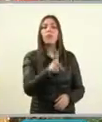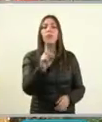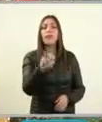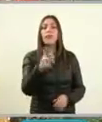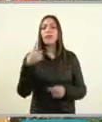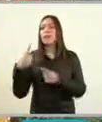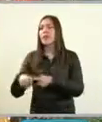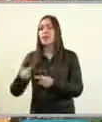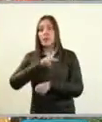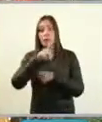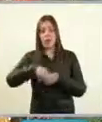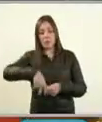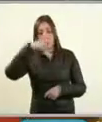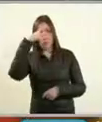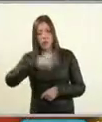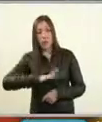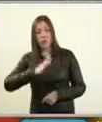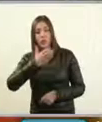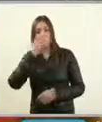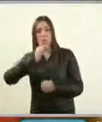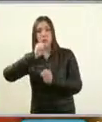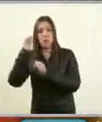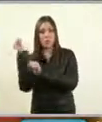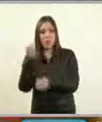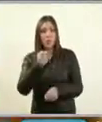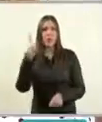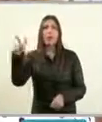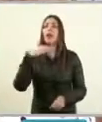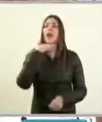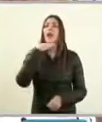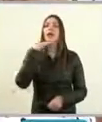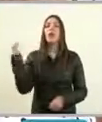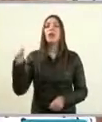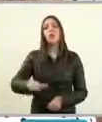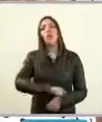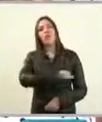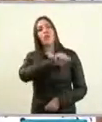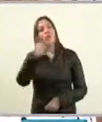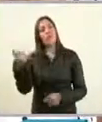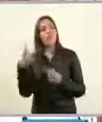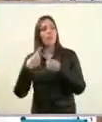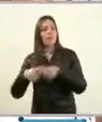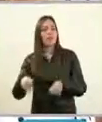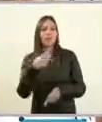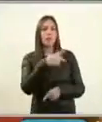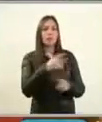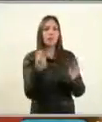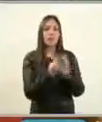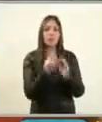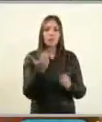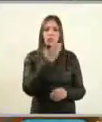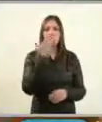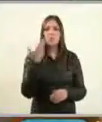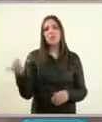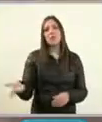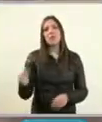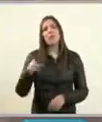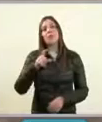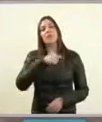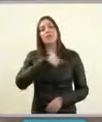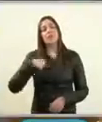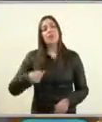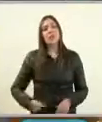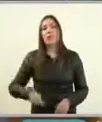dichos países. Aquí en México rompemos piñatas, pero en Alemania llevan a cabo otro tipo de Otra cosa. tradiciones Claro. y en China llevan a cabo